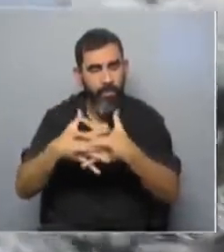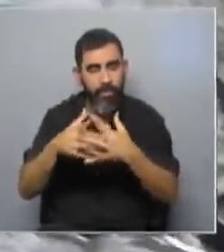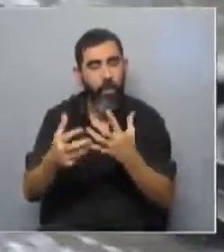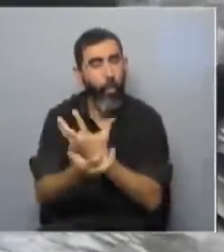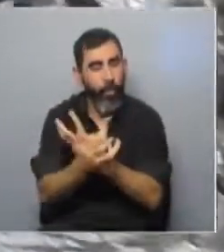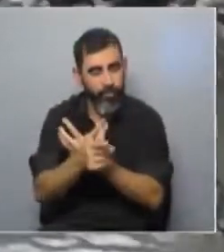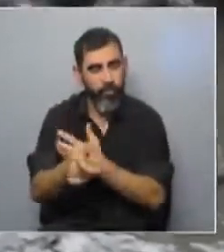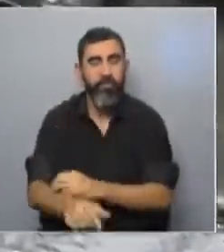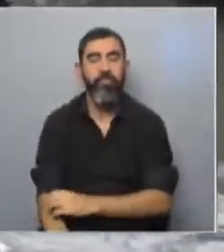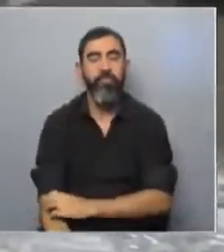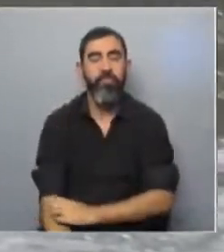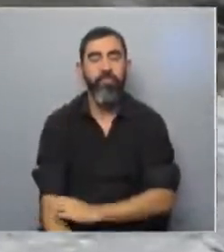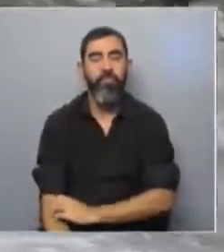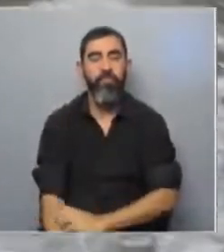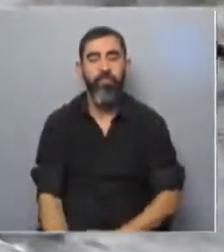fosilífero.